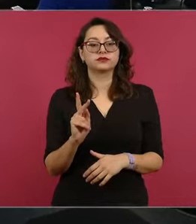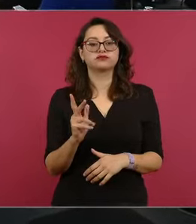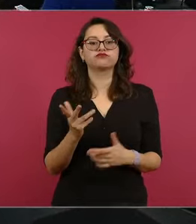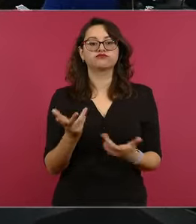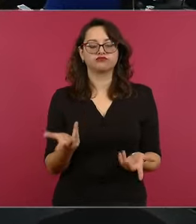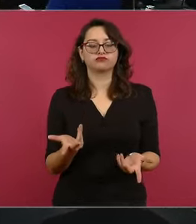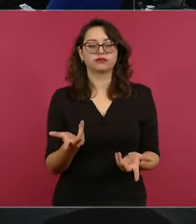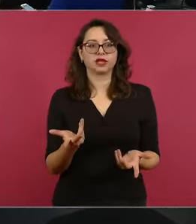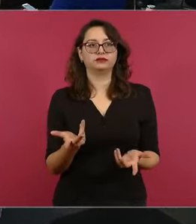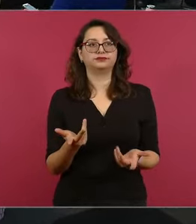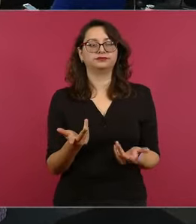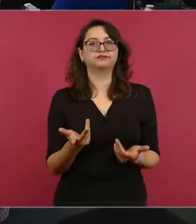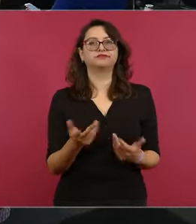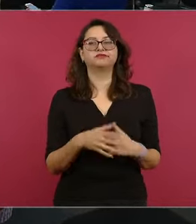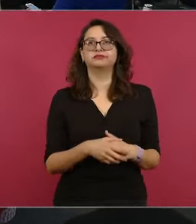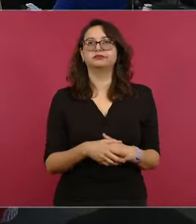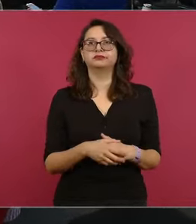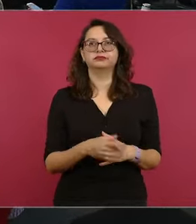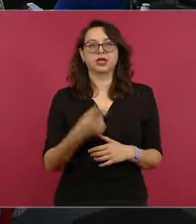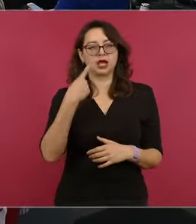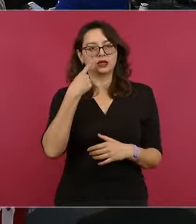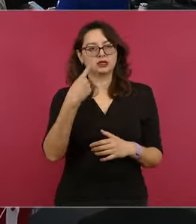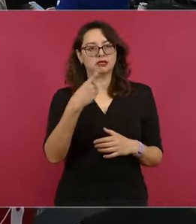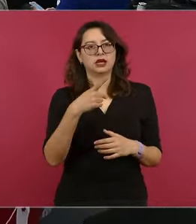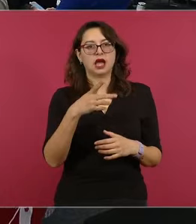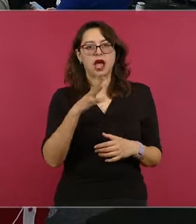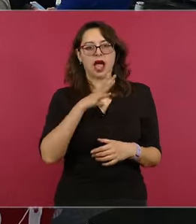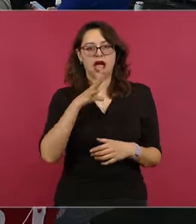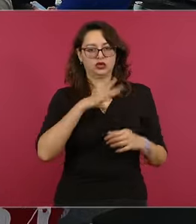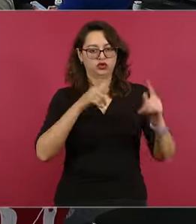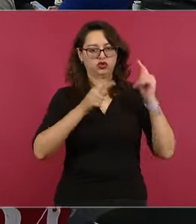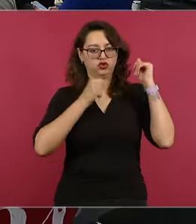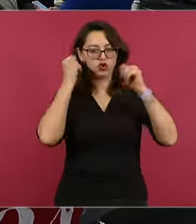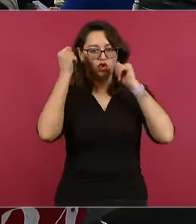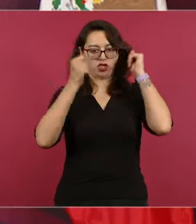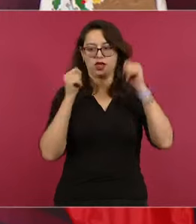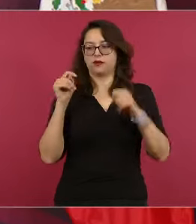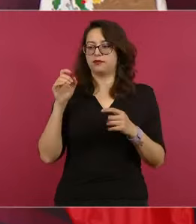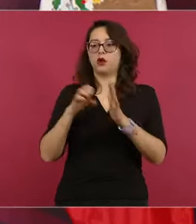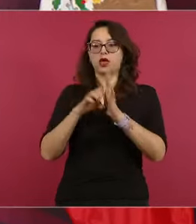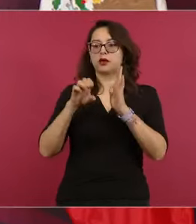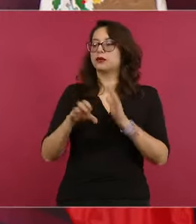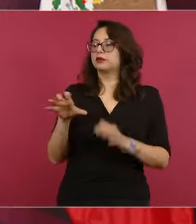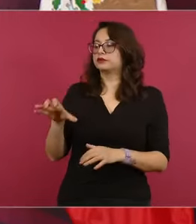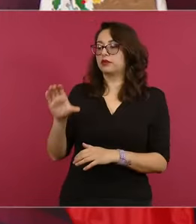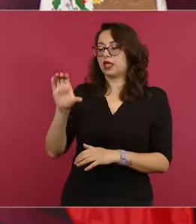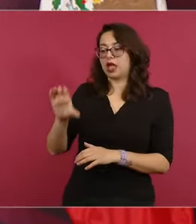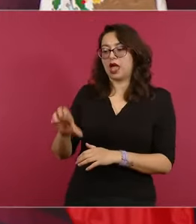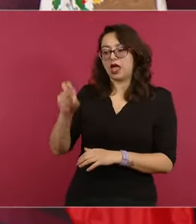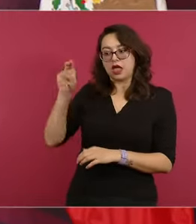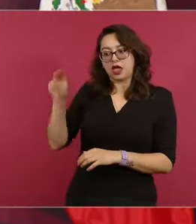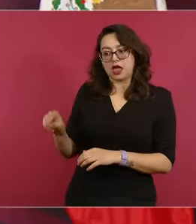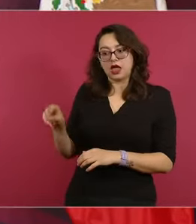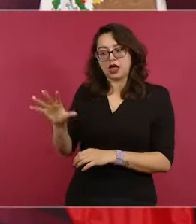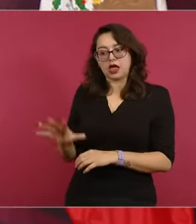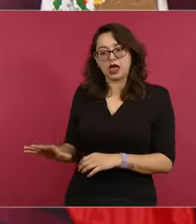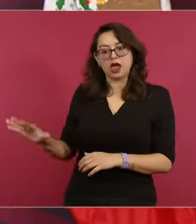está Cancún, la Riviera Maya. El plan nuestro es que los que llegan a